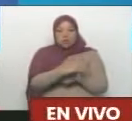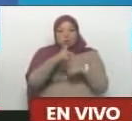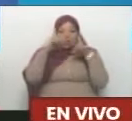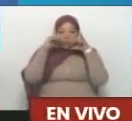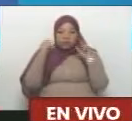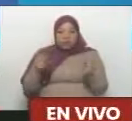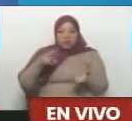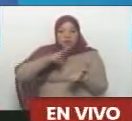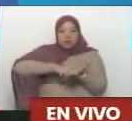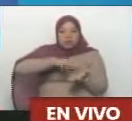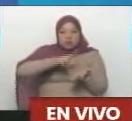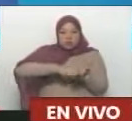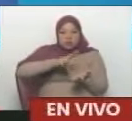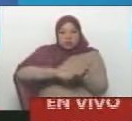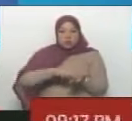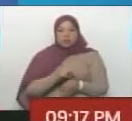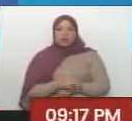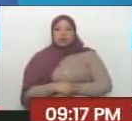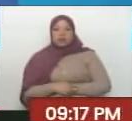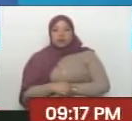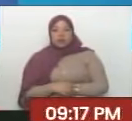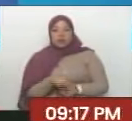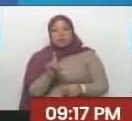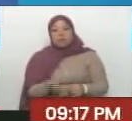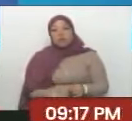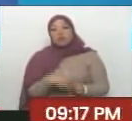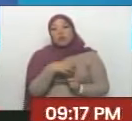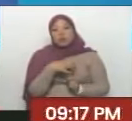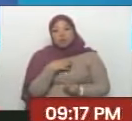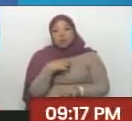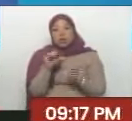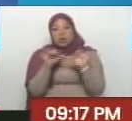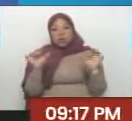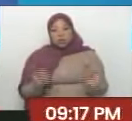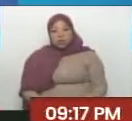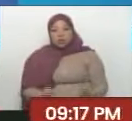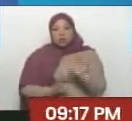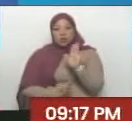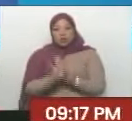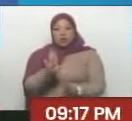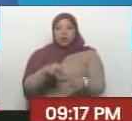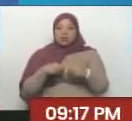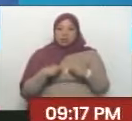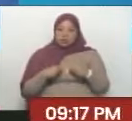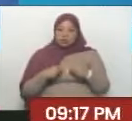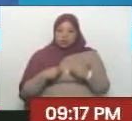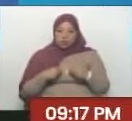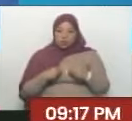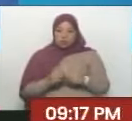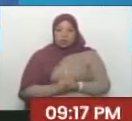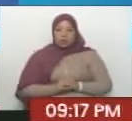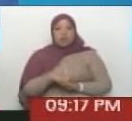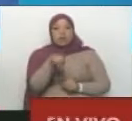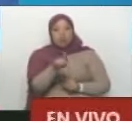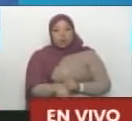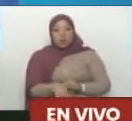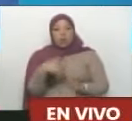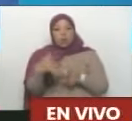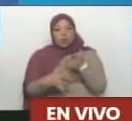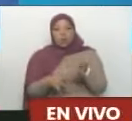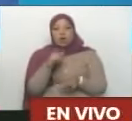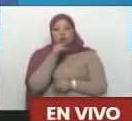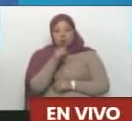La premiación de saberes, la articulación de sistemas de reconocimientos y, como